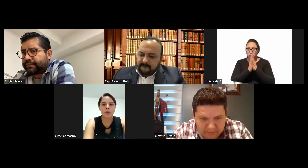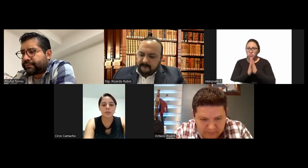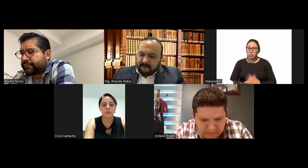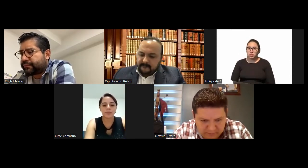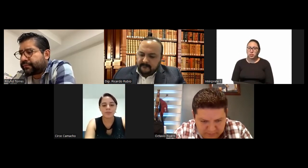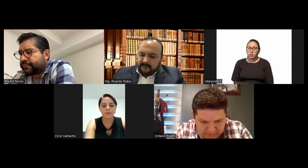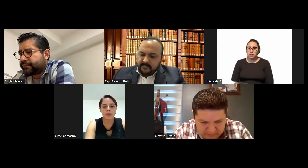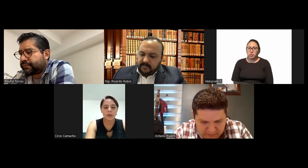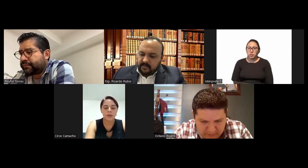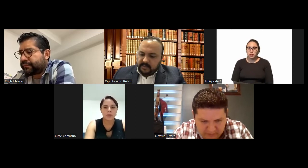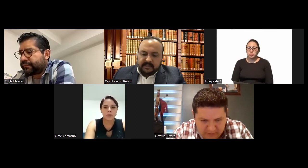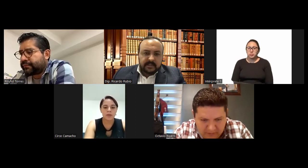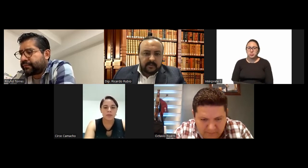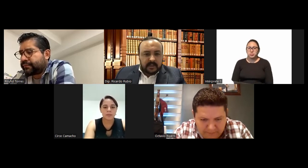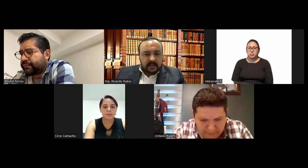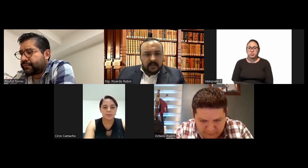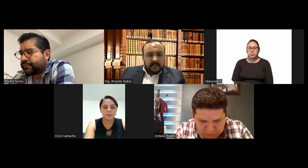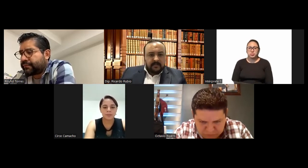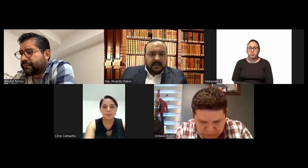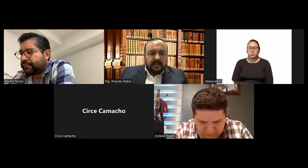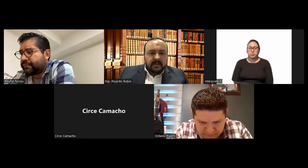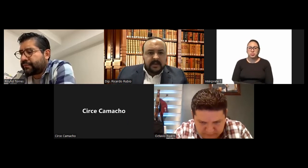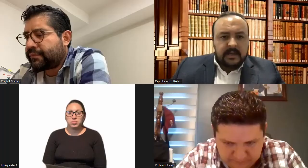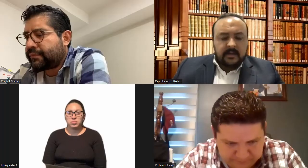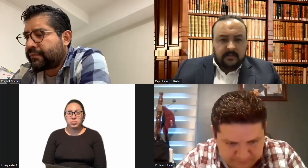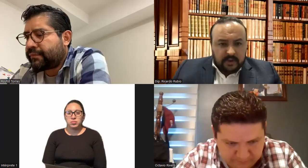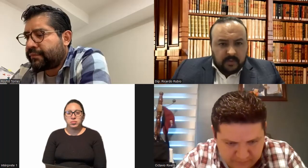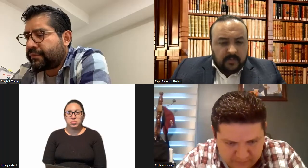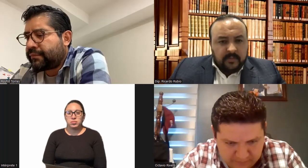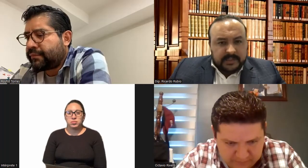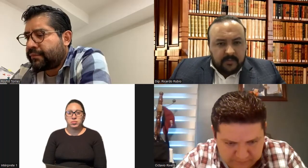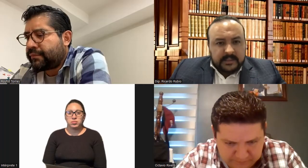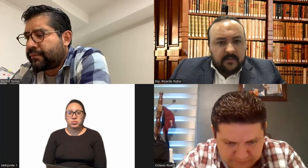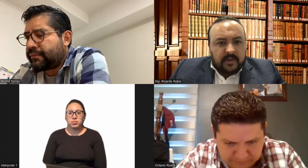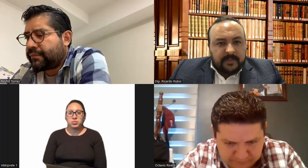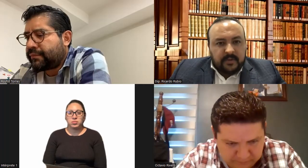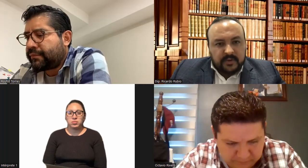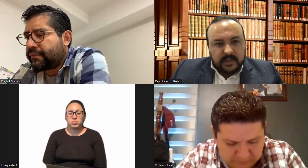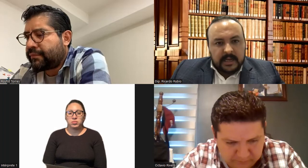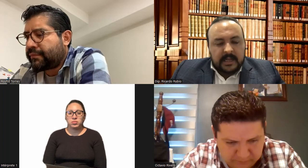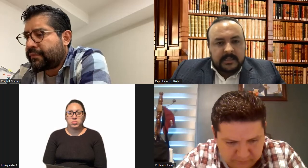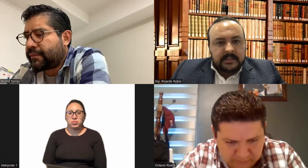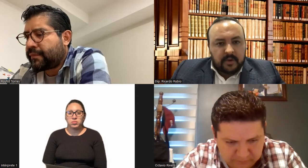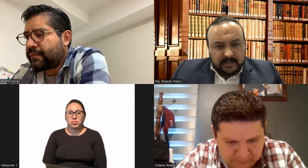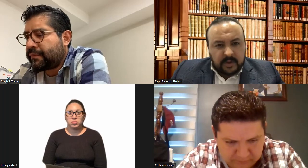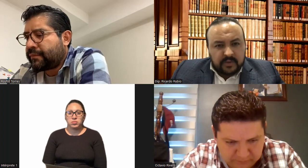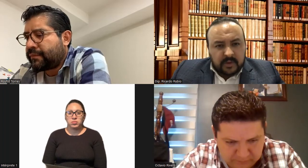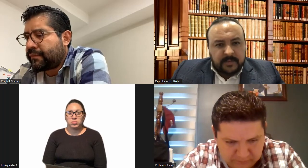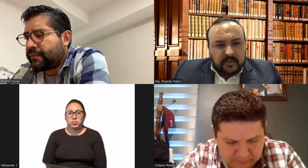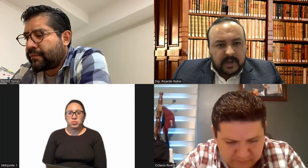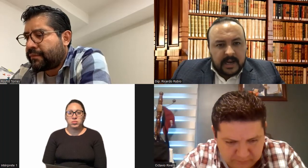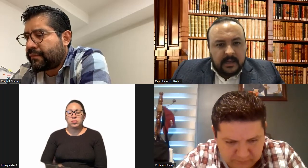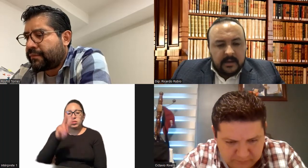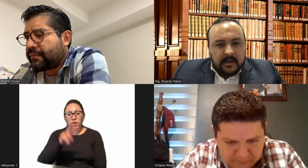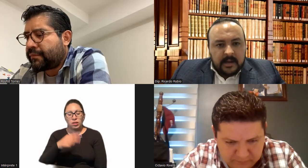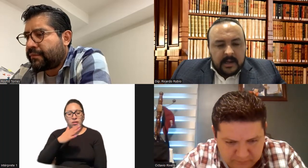Adelante, diputada Rubio. Muchas gracias, diputada. Bien, yo sí voy a ser muy respetuoso de las normas, porque yo soy muy